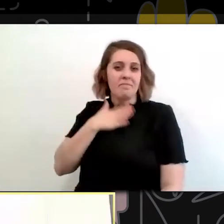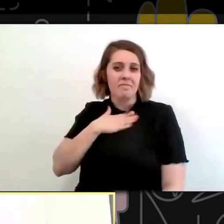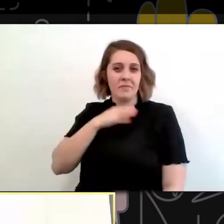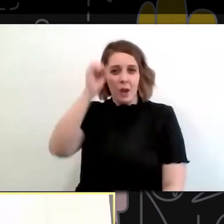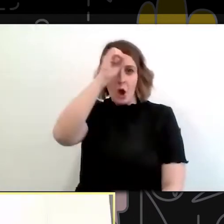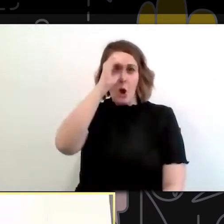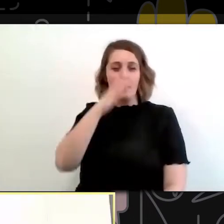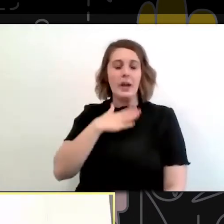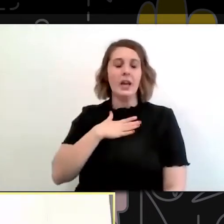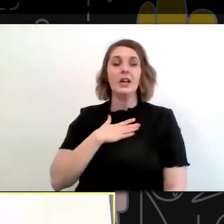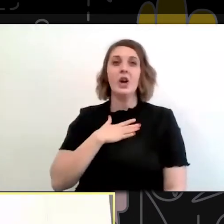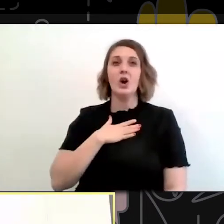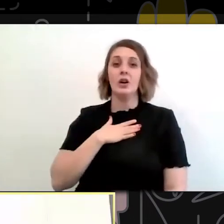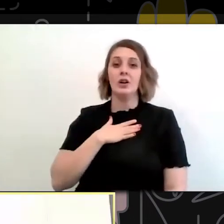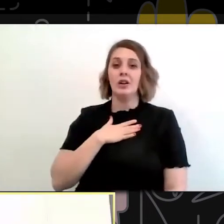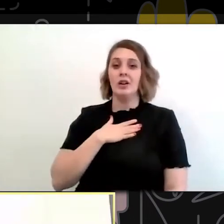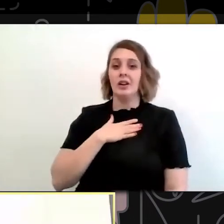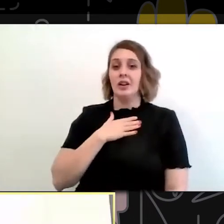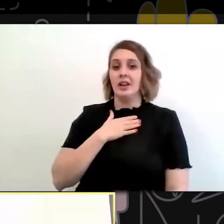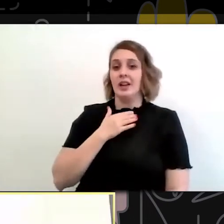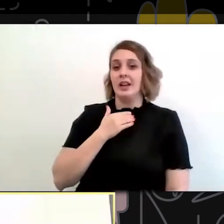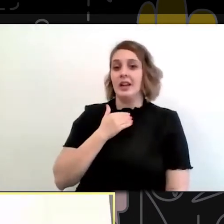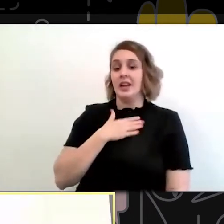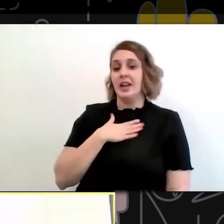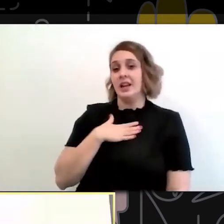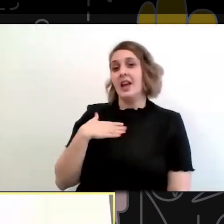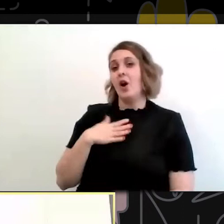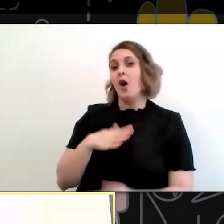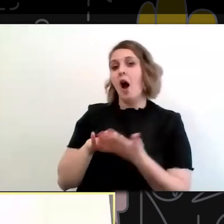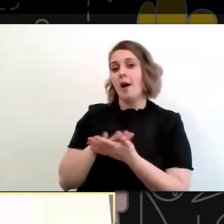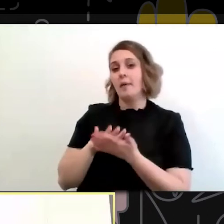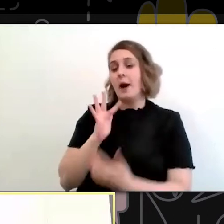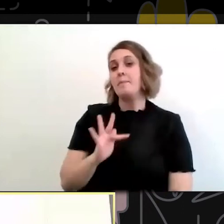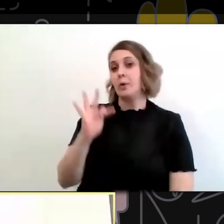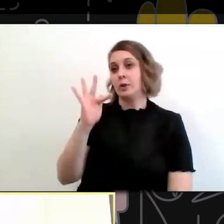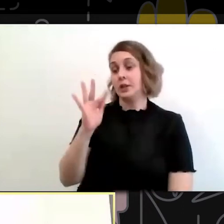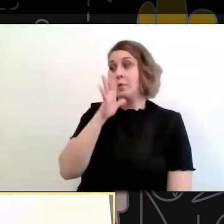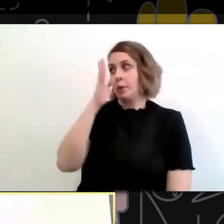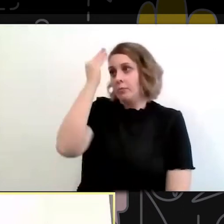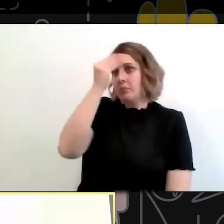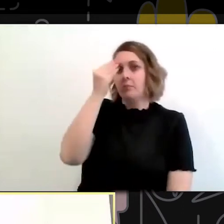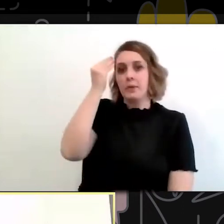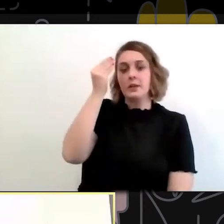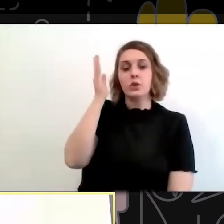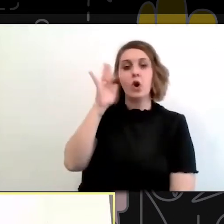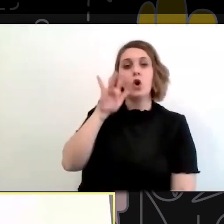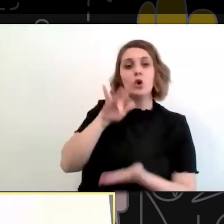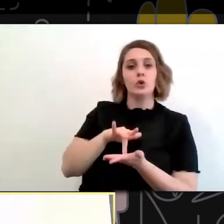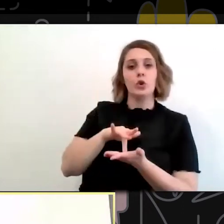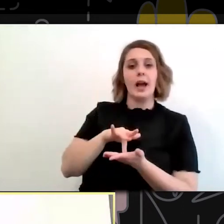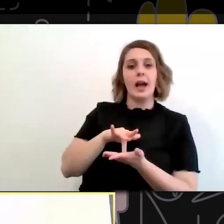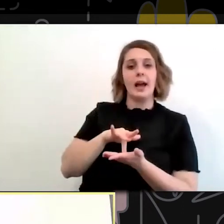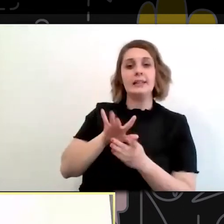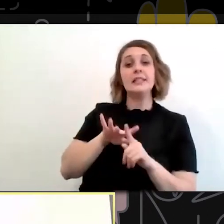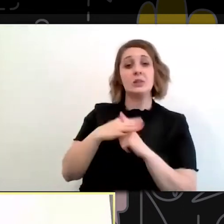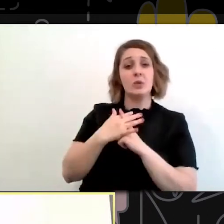que romper una lanza a favor porque creo que se está cometiendo una